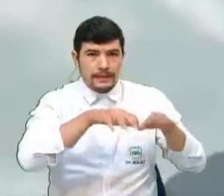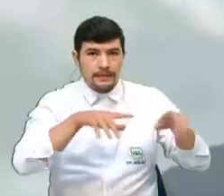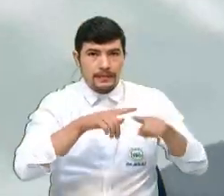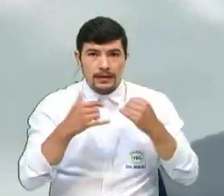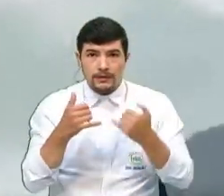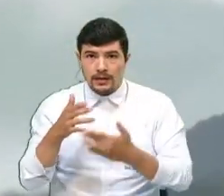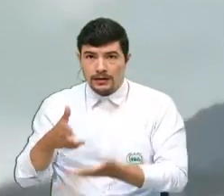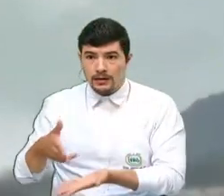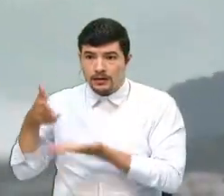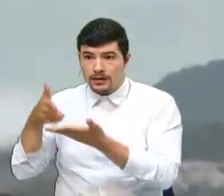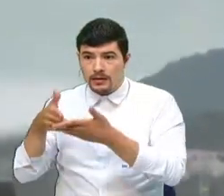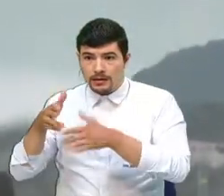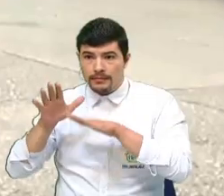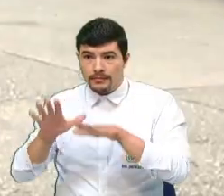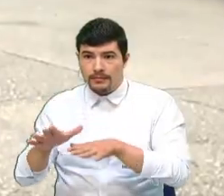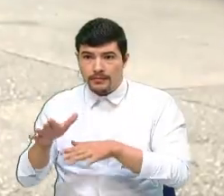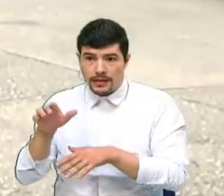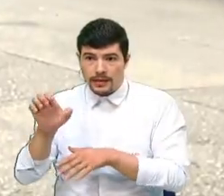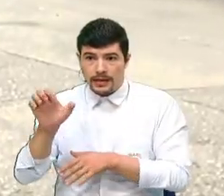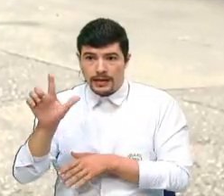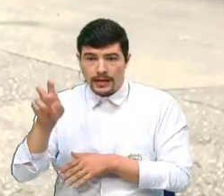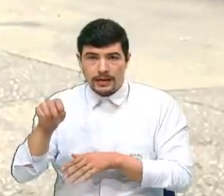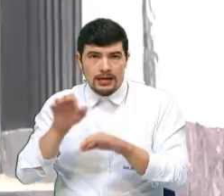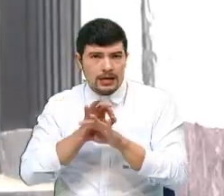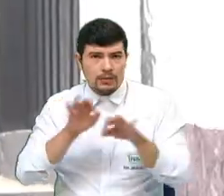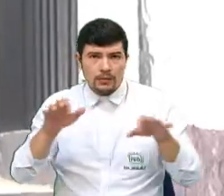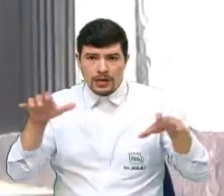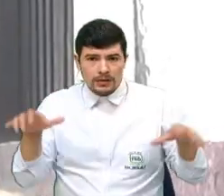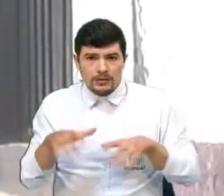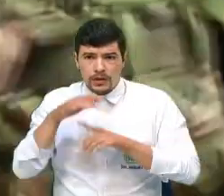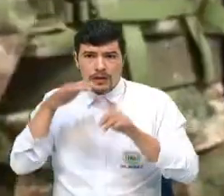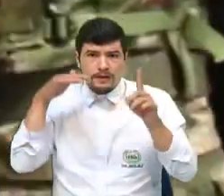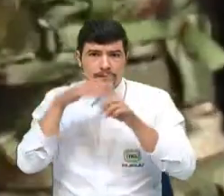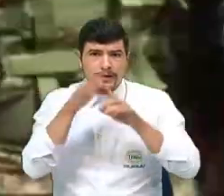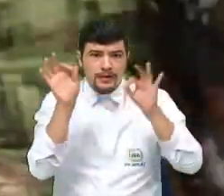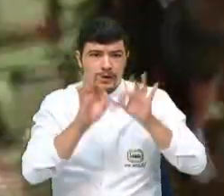el paro armado del ELN no se registró ningún hecho que alterara el orden público en Santander.